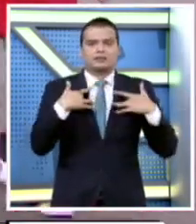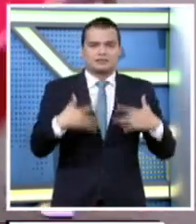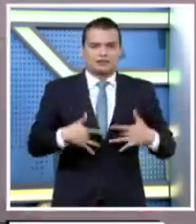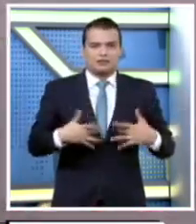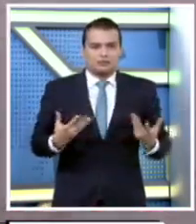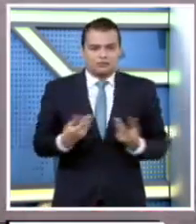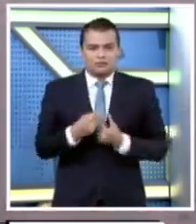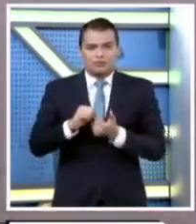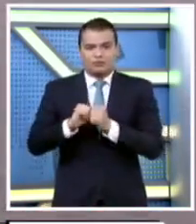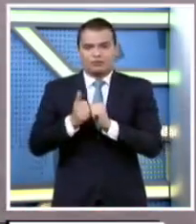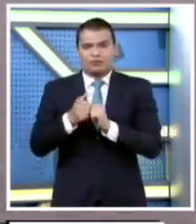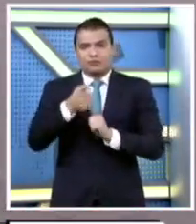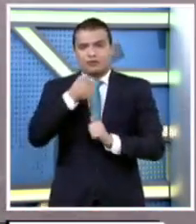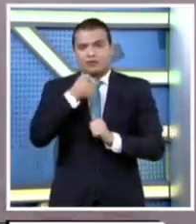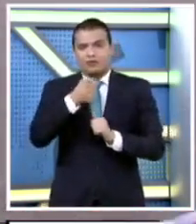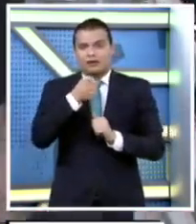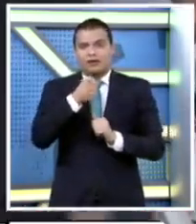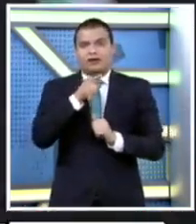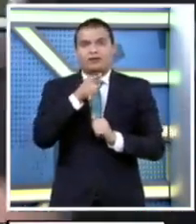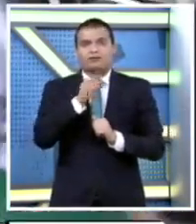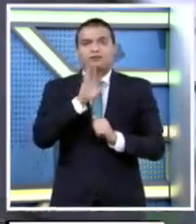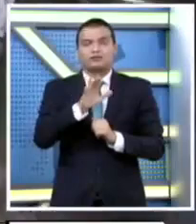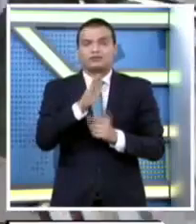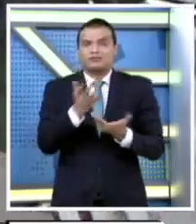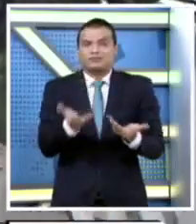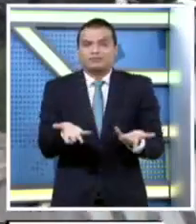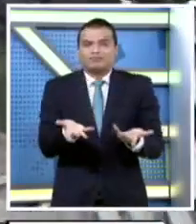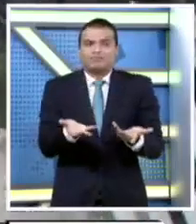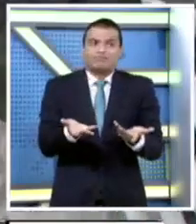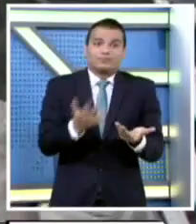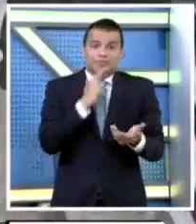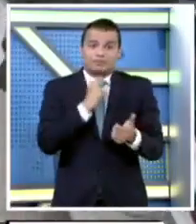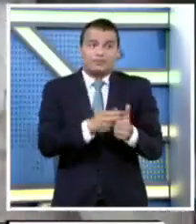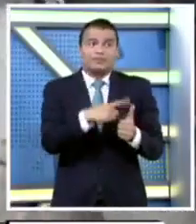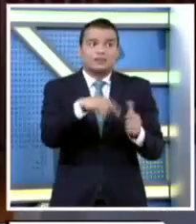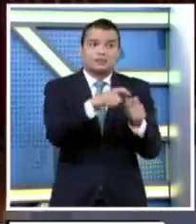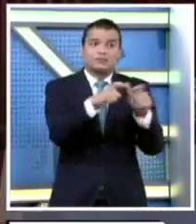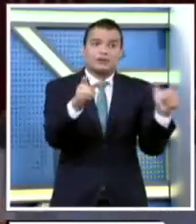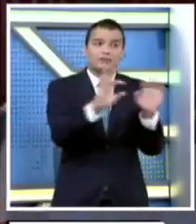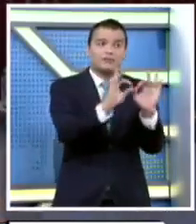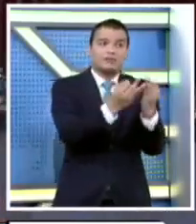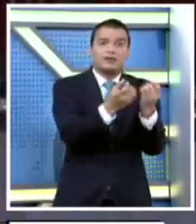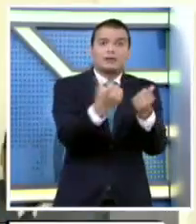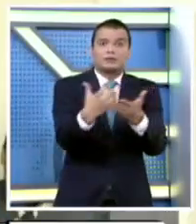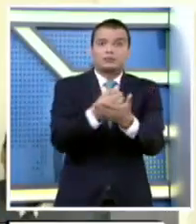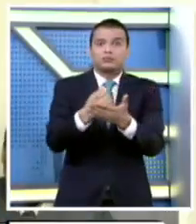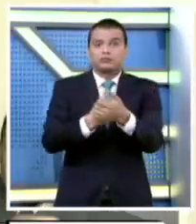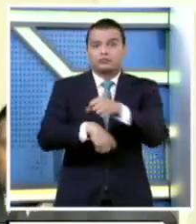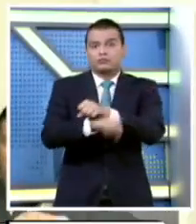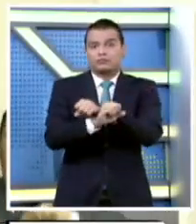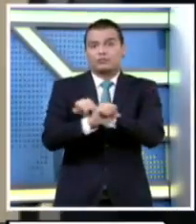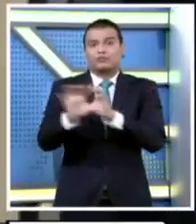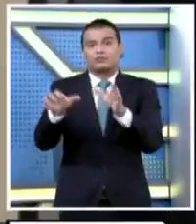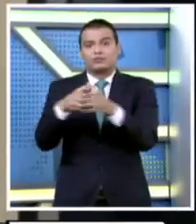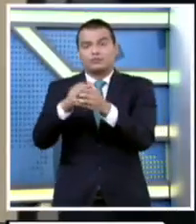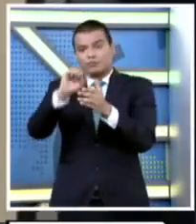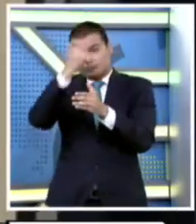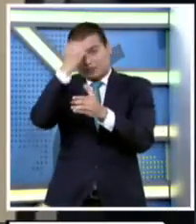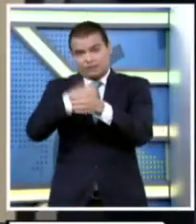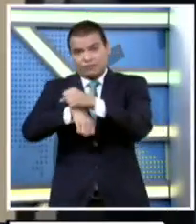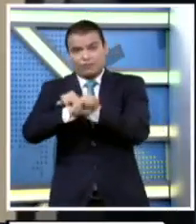les preocupa las familias que dependen del fútbol, las garantías del protocolo y la mala relación entre Dimayor y el gobierno.